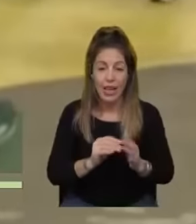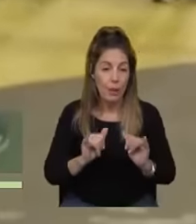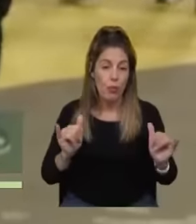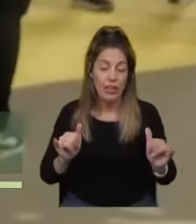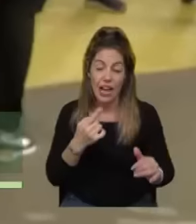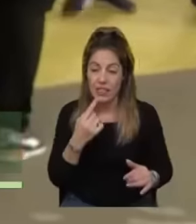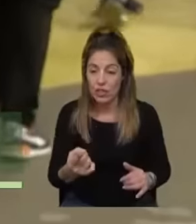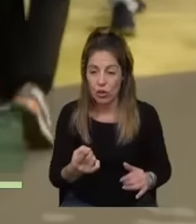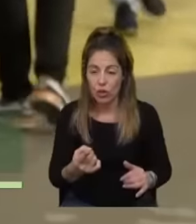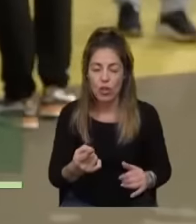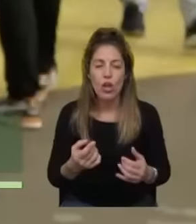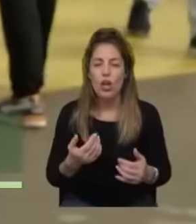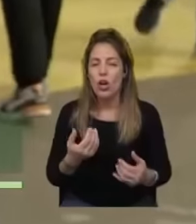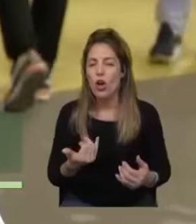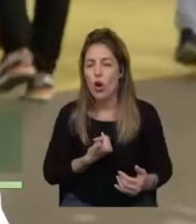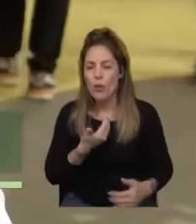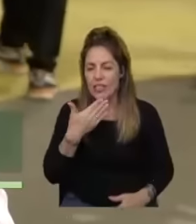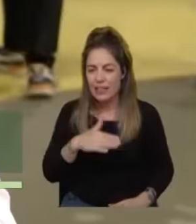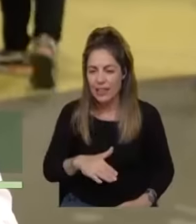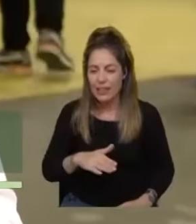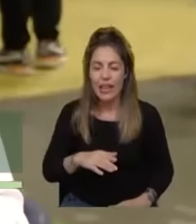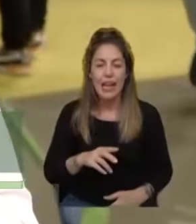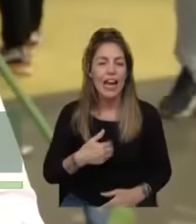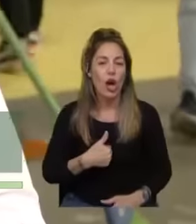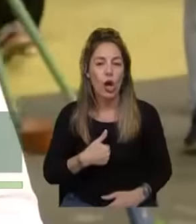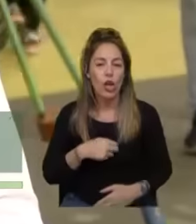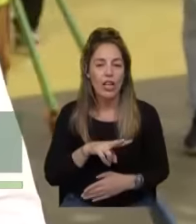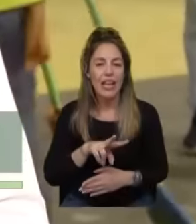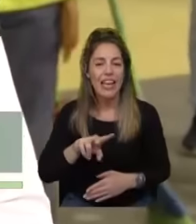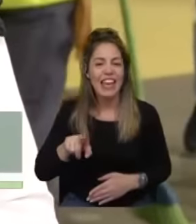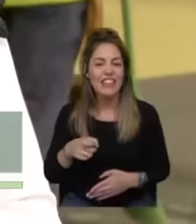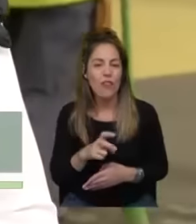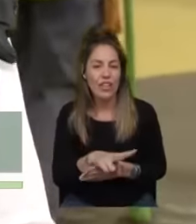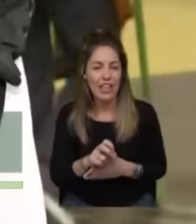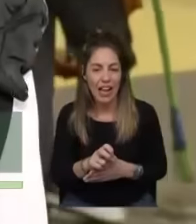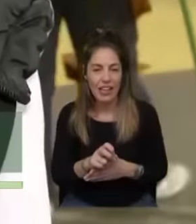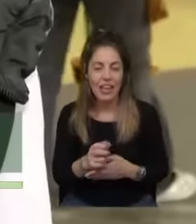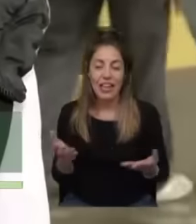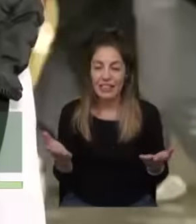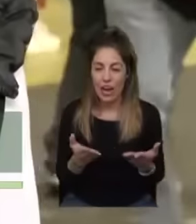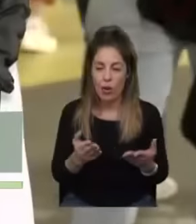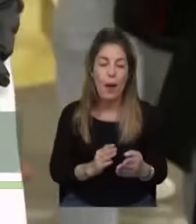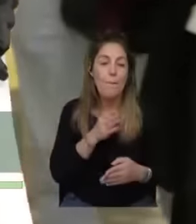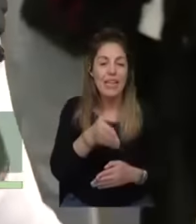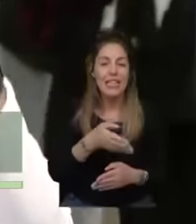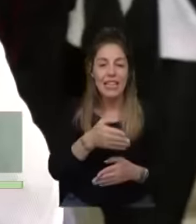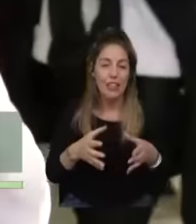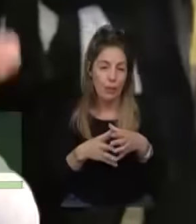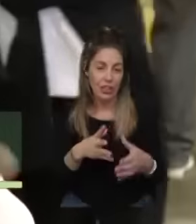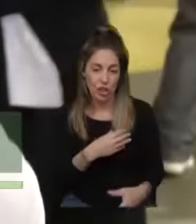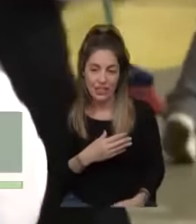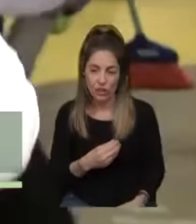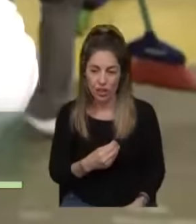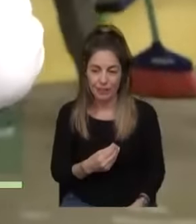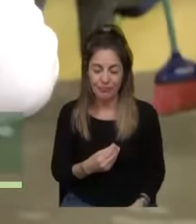el rol de la ex fiscal y ahora militante del Partido Nacional, Gabriela Fossati? Bueno, es difícil de entender. Es difícil de